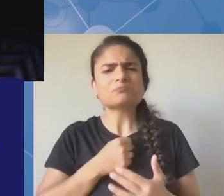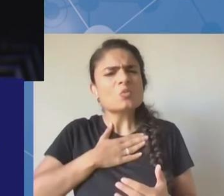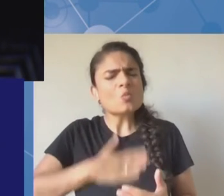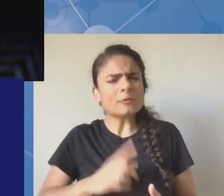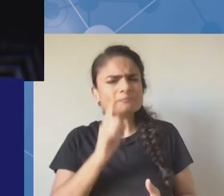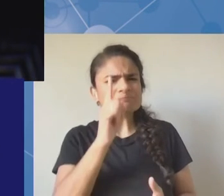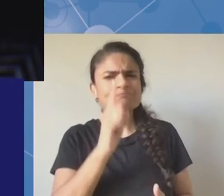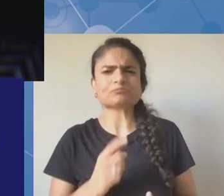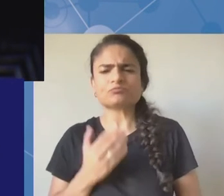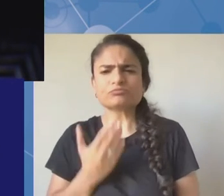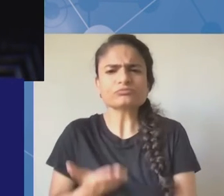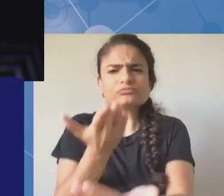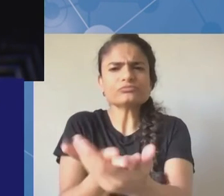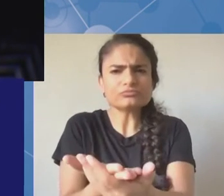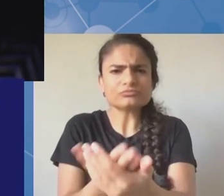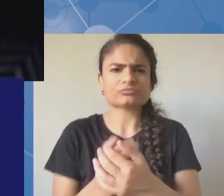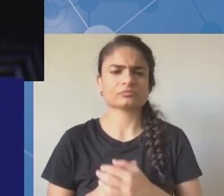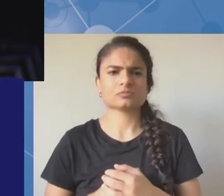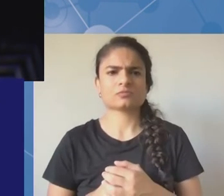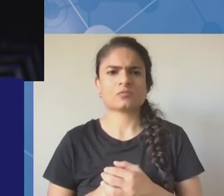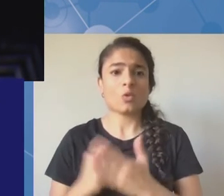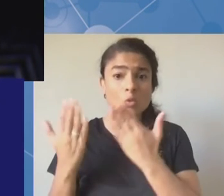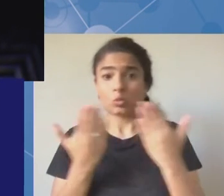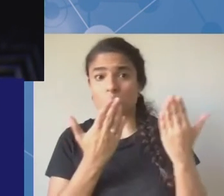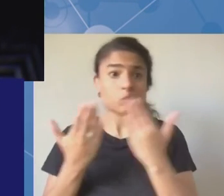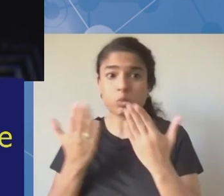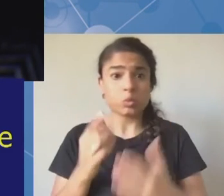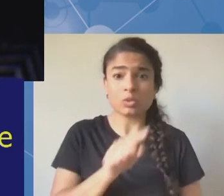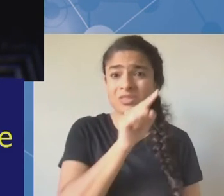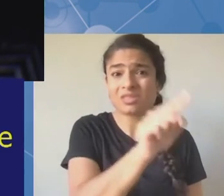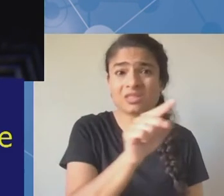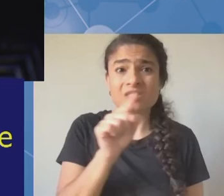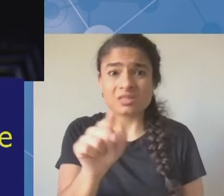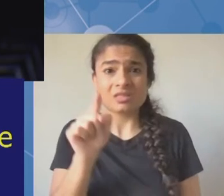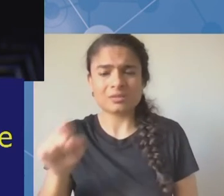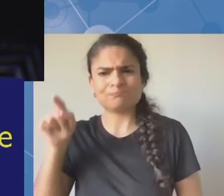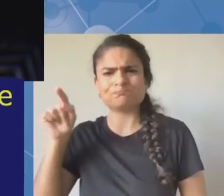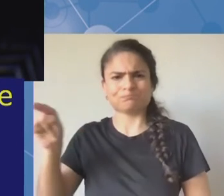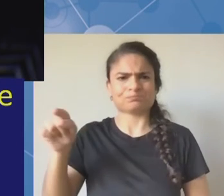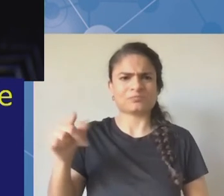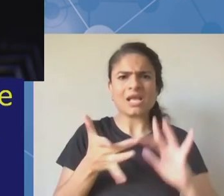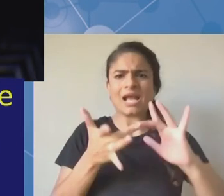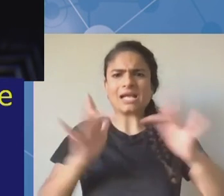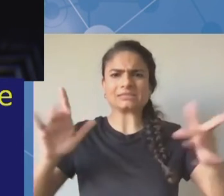durante esta cumbre desde los rincones más remotos del mundo.